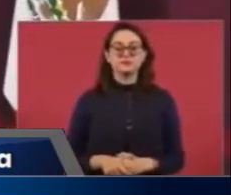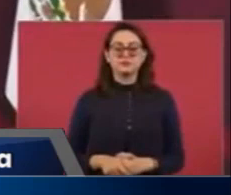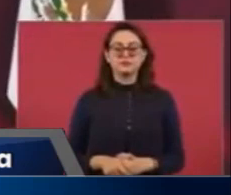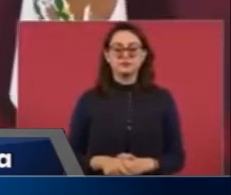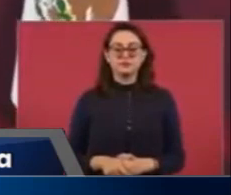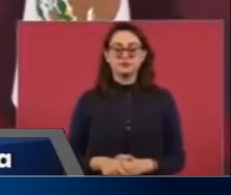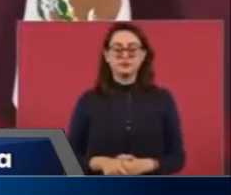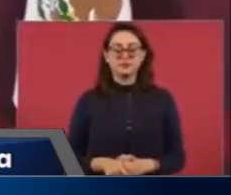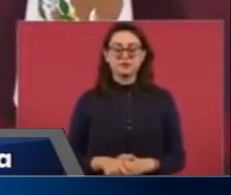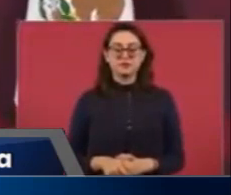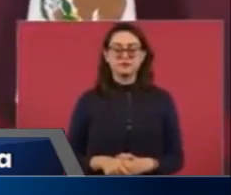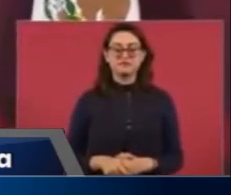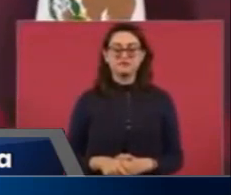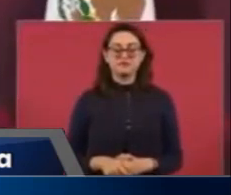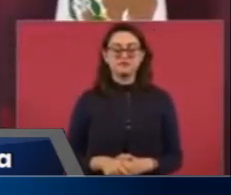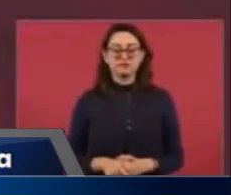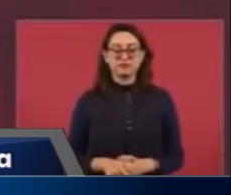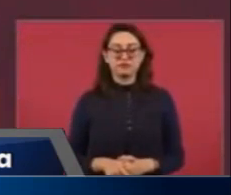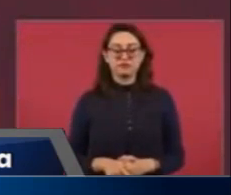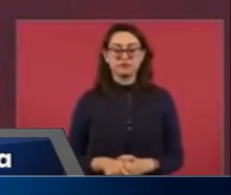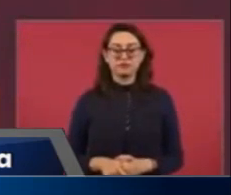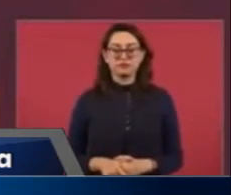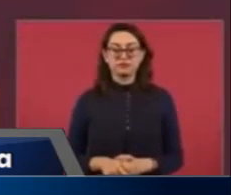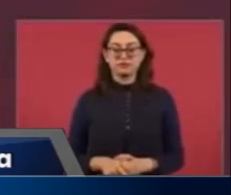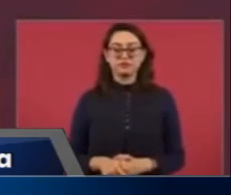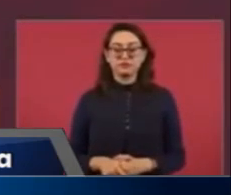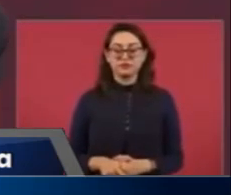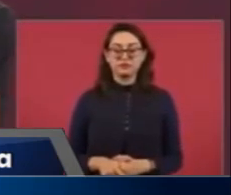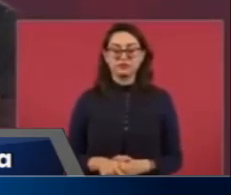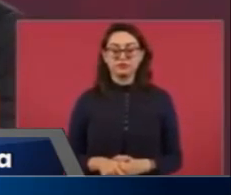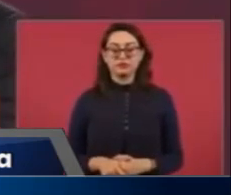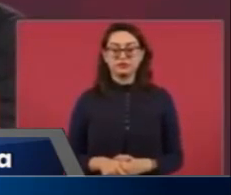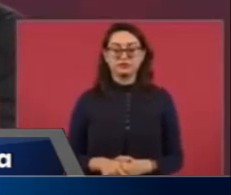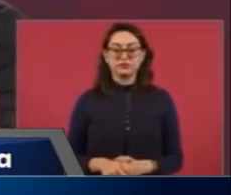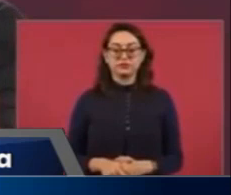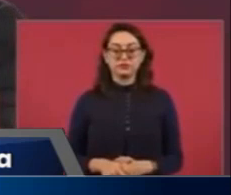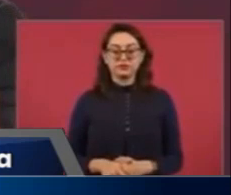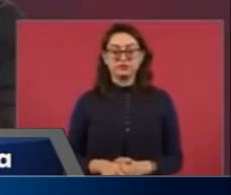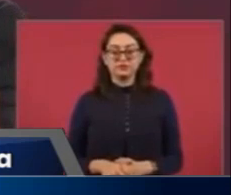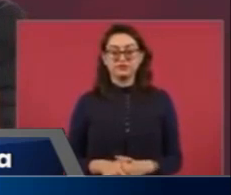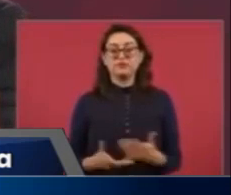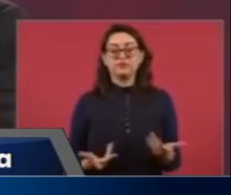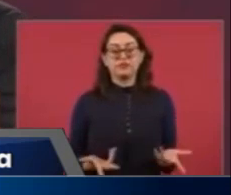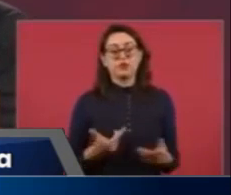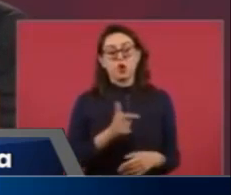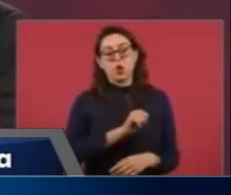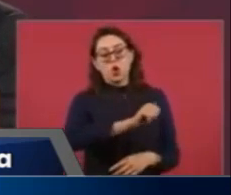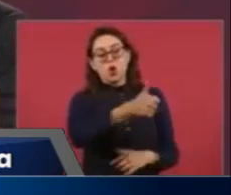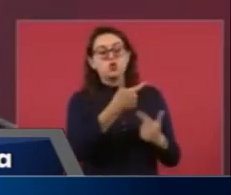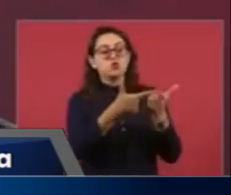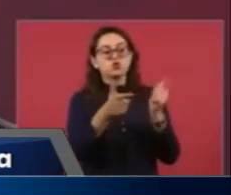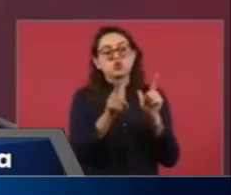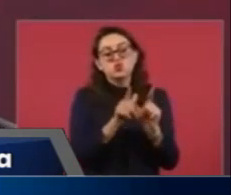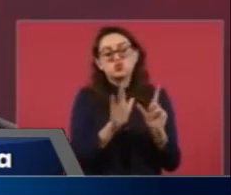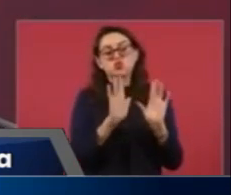aspirantes a coordinador del movimiento de transformación. Tenían ganas nuestros adversarios y sus voceros que se agarraran, se deschongaran, agregó. Para las